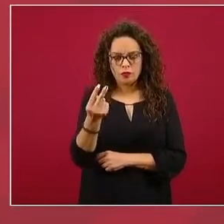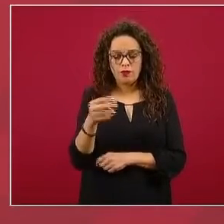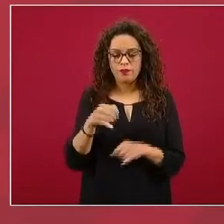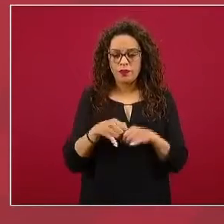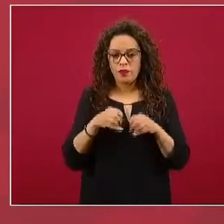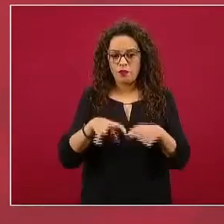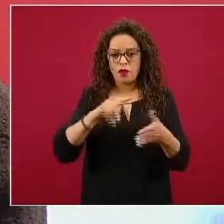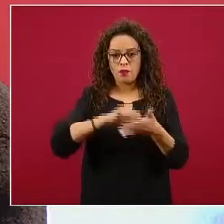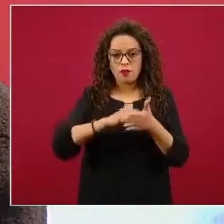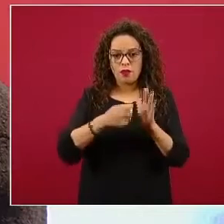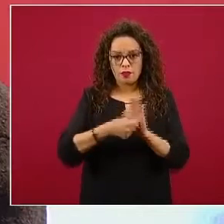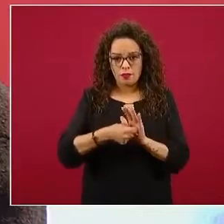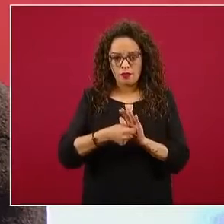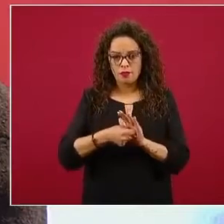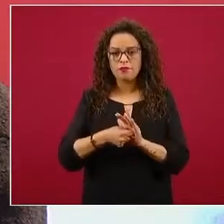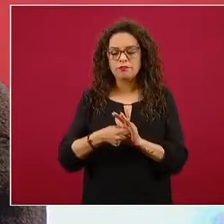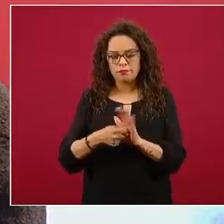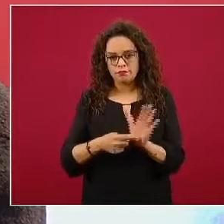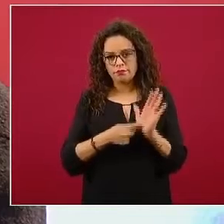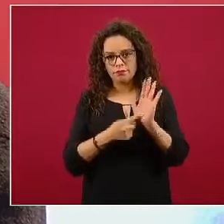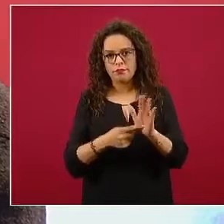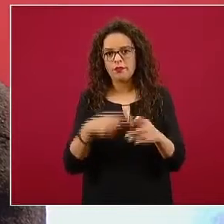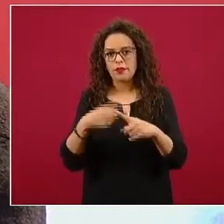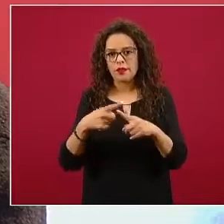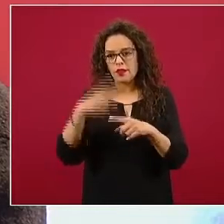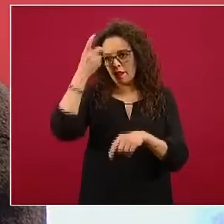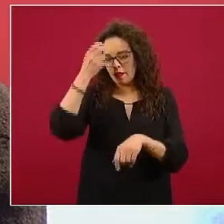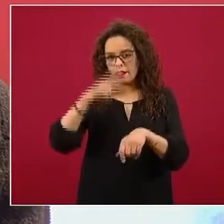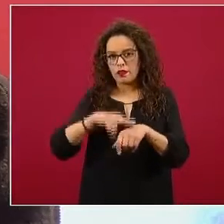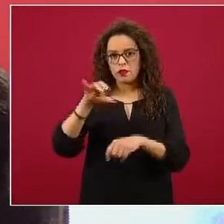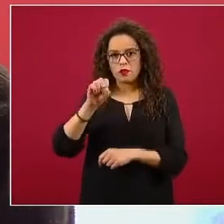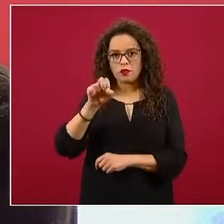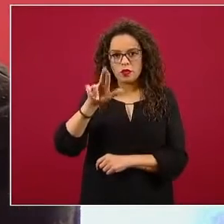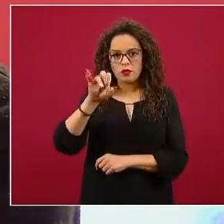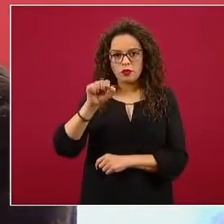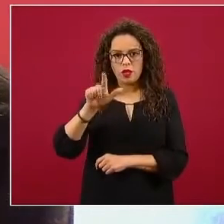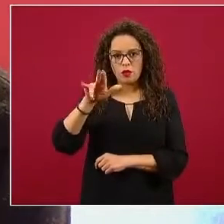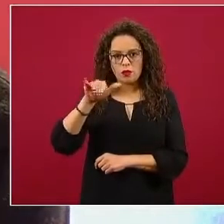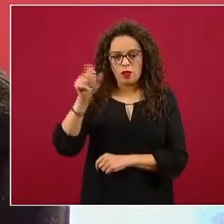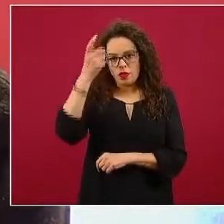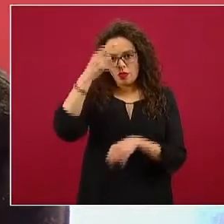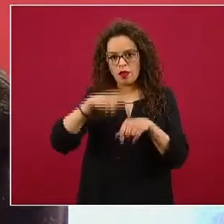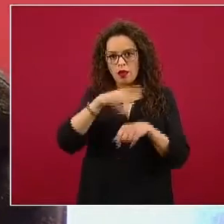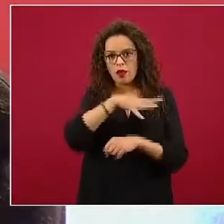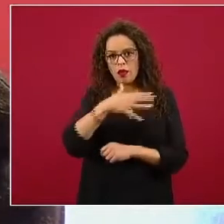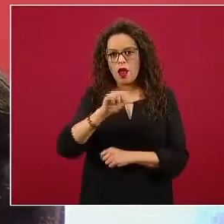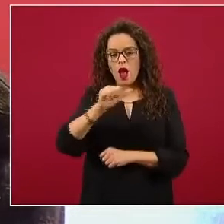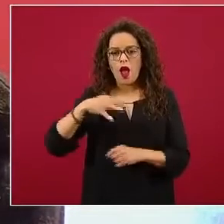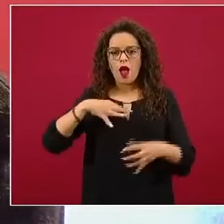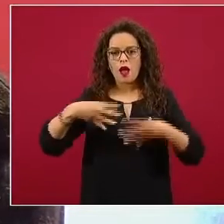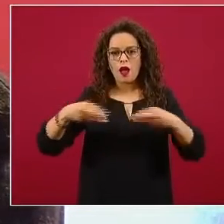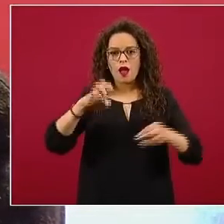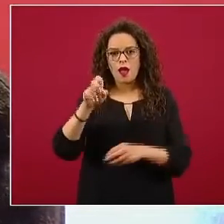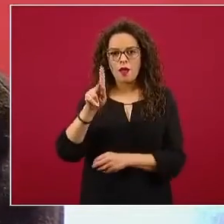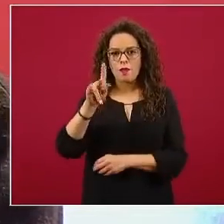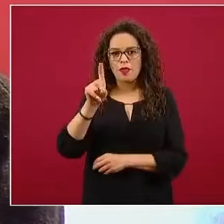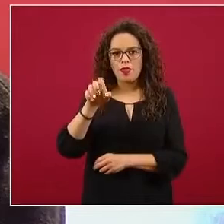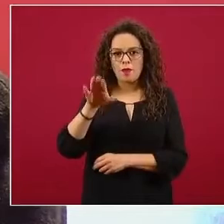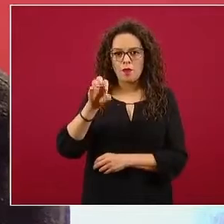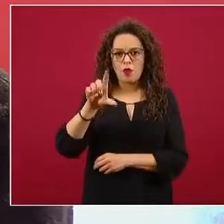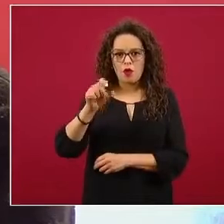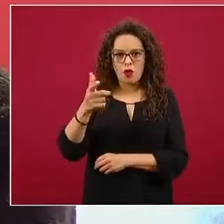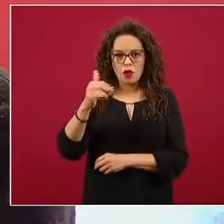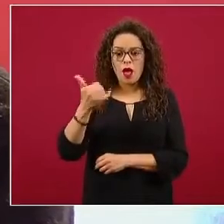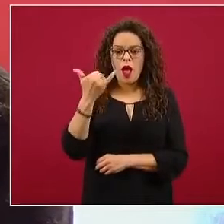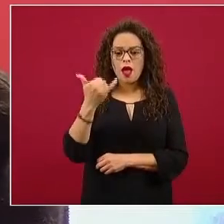que presentará el doctor José Luis Salomía, director general de Epidemiología, y enseguida tenemos un segmento